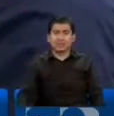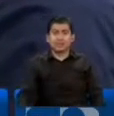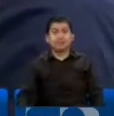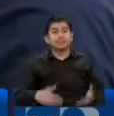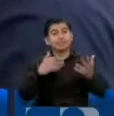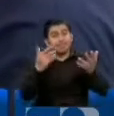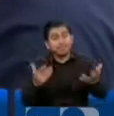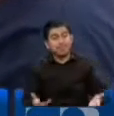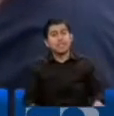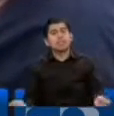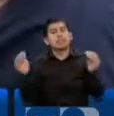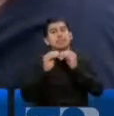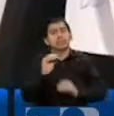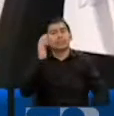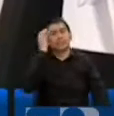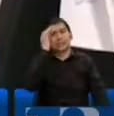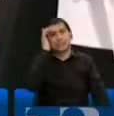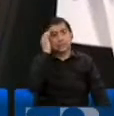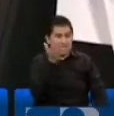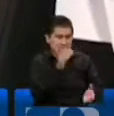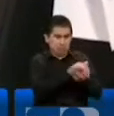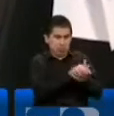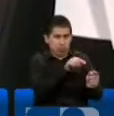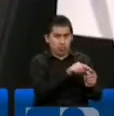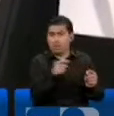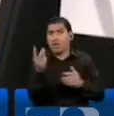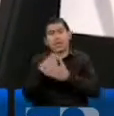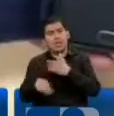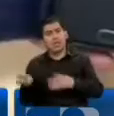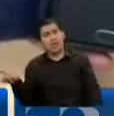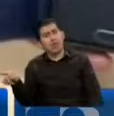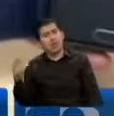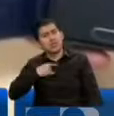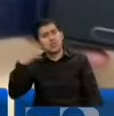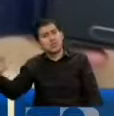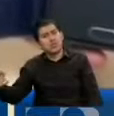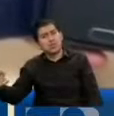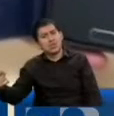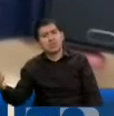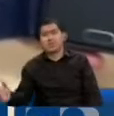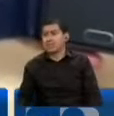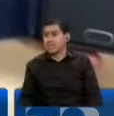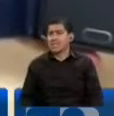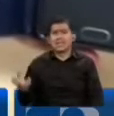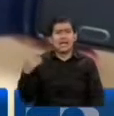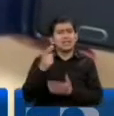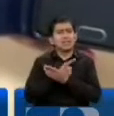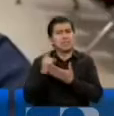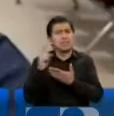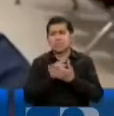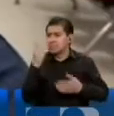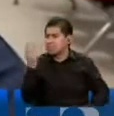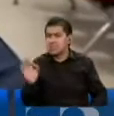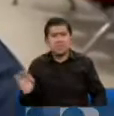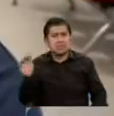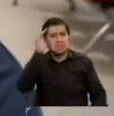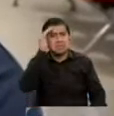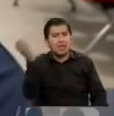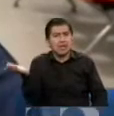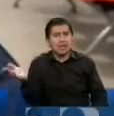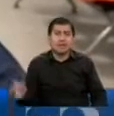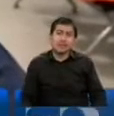No obstante, el dolor y la preocupación aumenta por la salud de sus hijos, a quien no les ve desde hace algunas semanas.